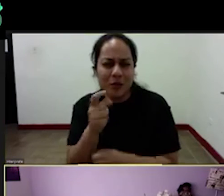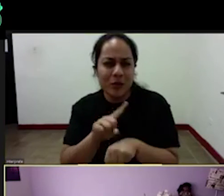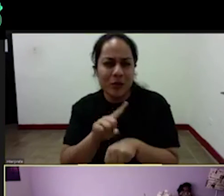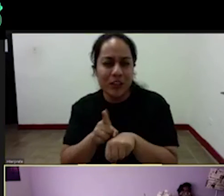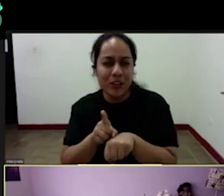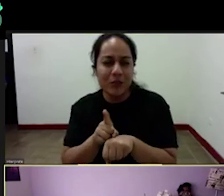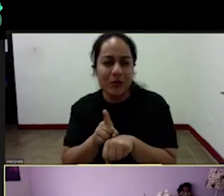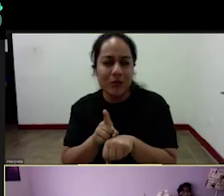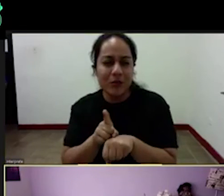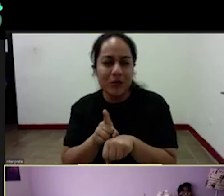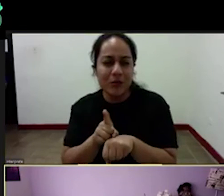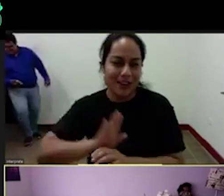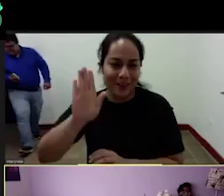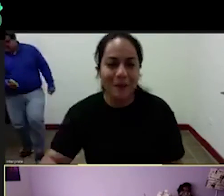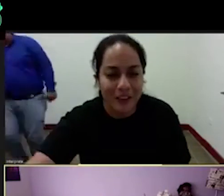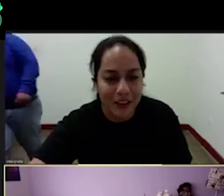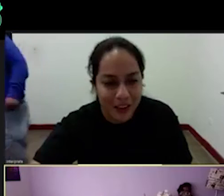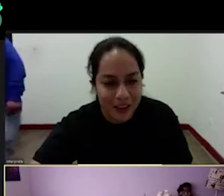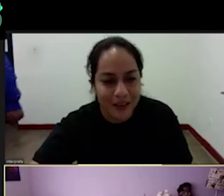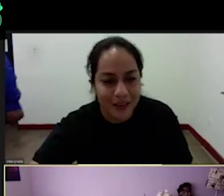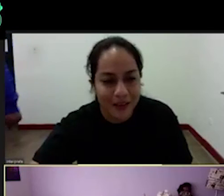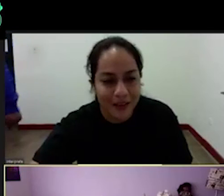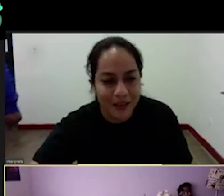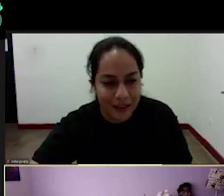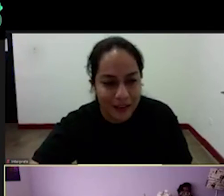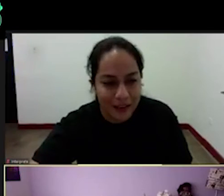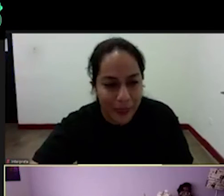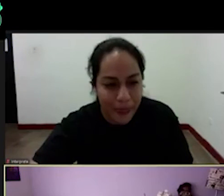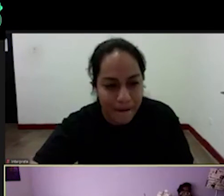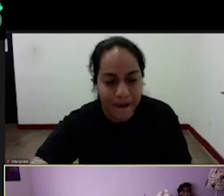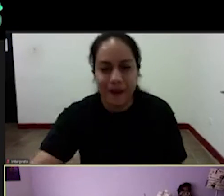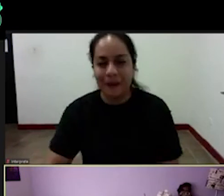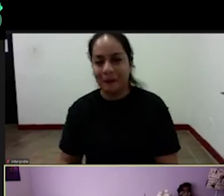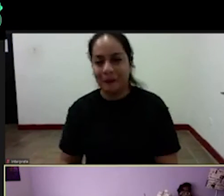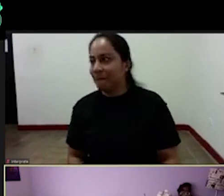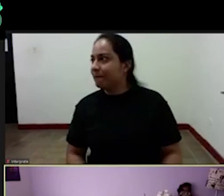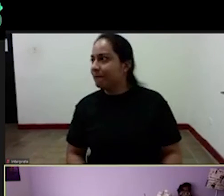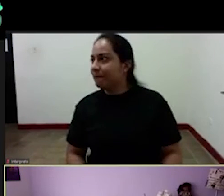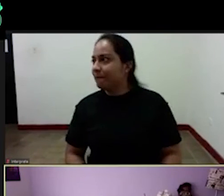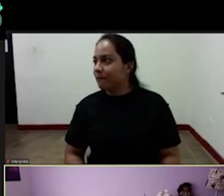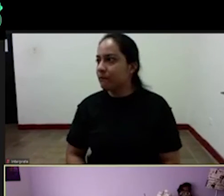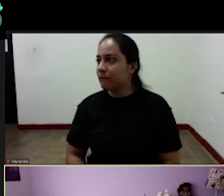Listo. No hay problema, no hay problema. Tenemos paciencia, Daniela, para